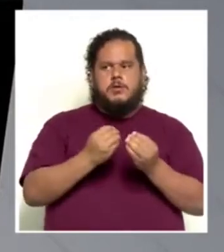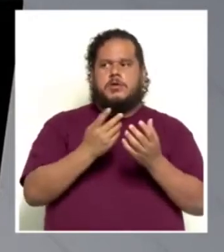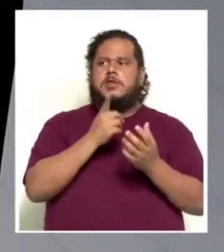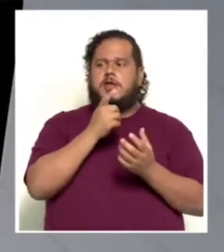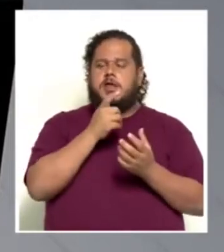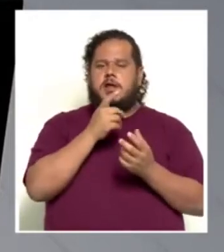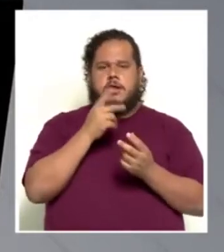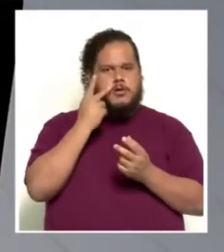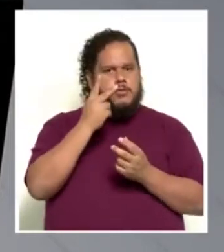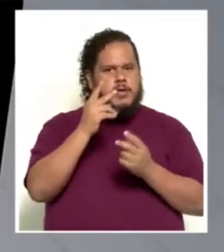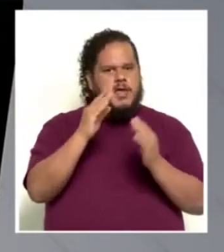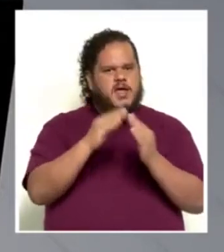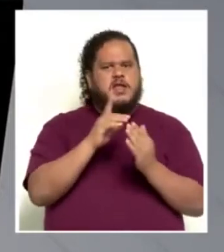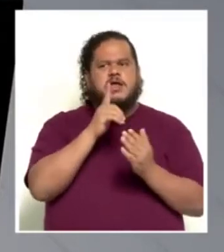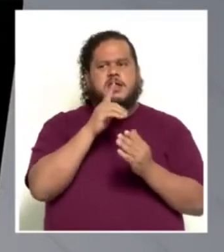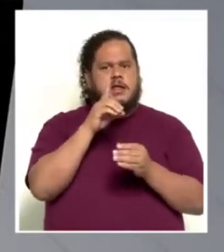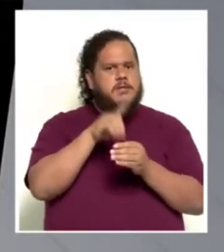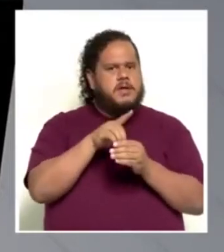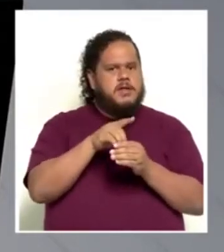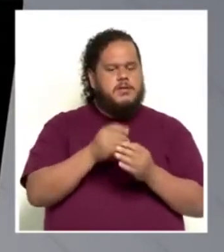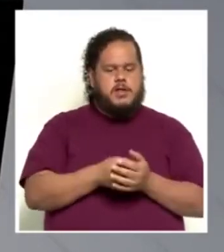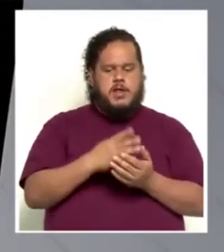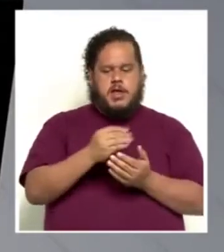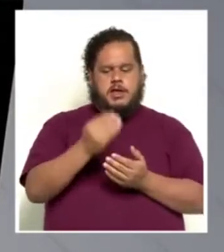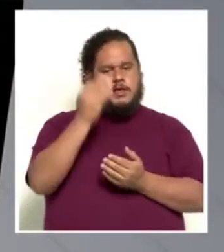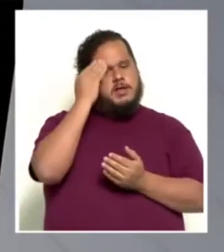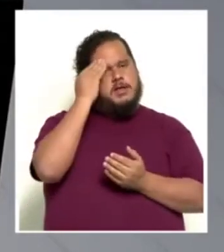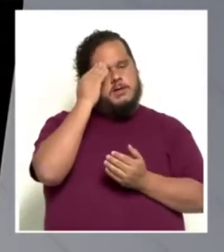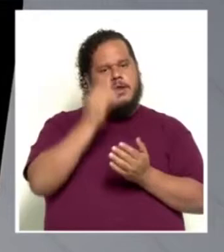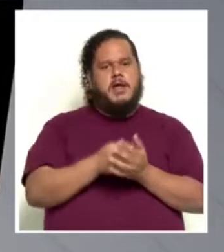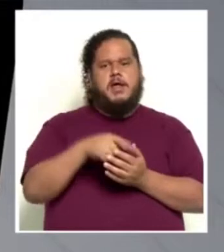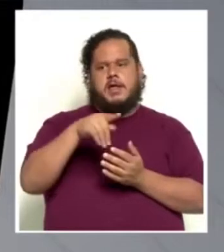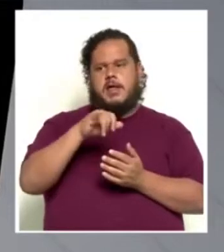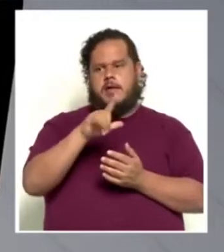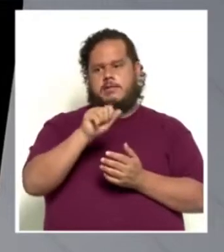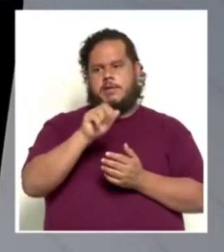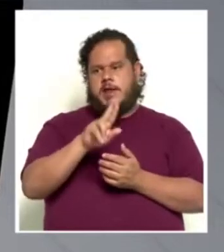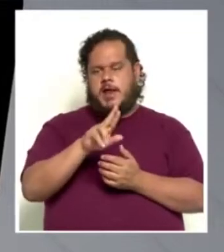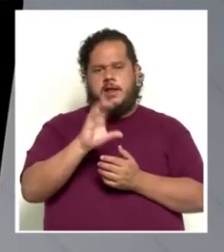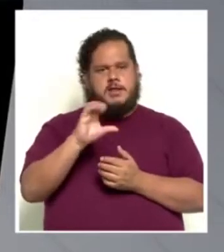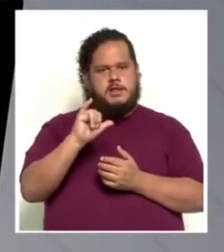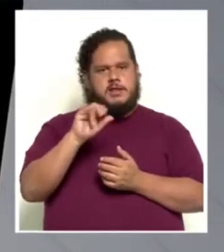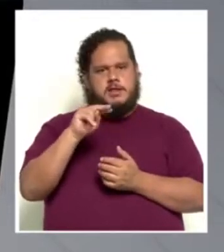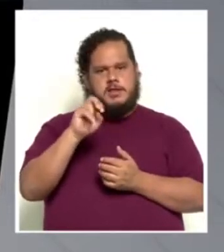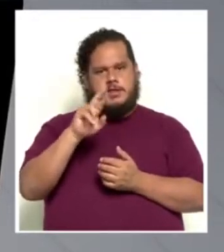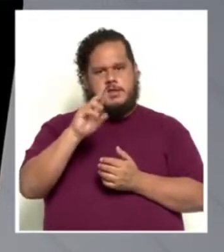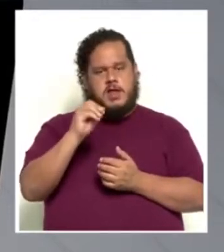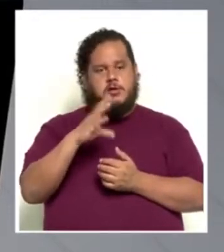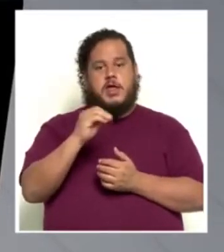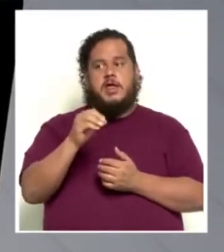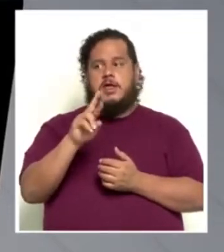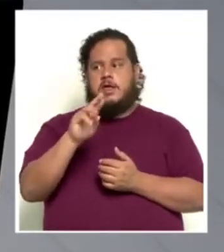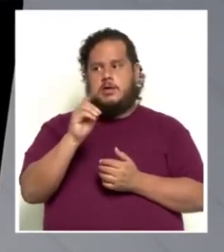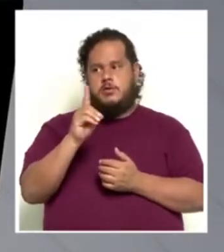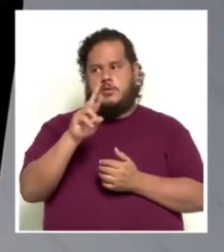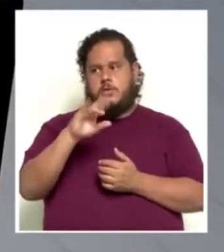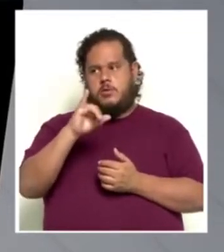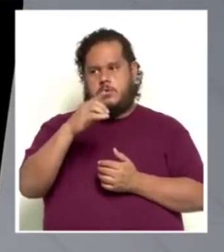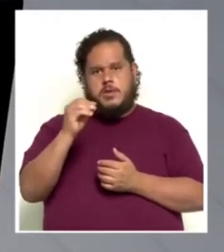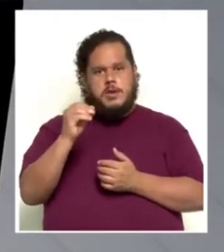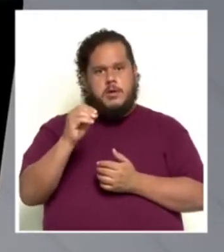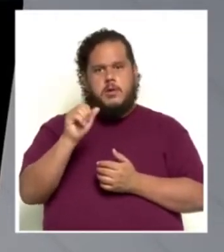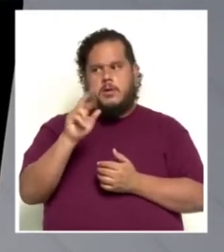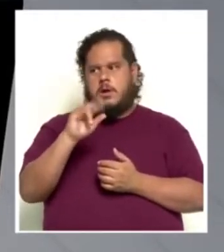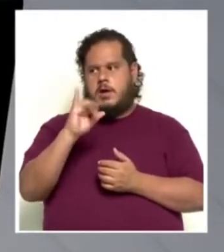en casa dirán, bueno, ¿quiénes van a ser diputados? Y sabrán que doña Pilar Cisneros y don Rodrigo Arias, que representan cosas